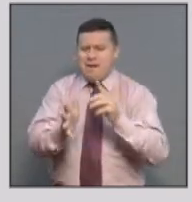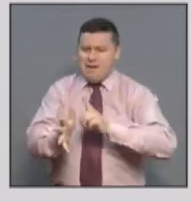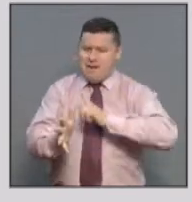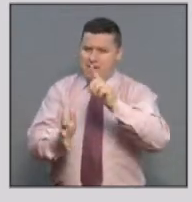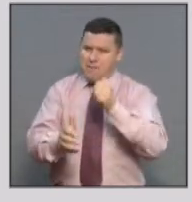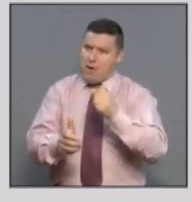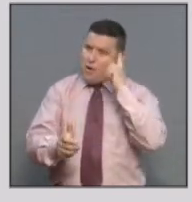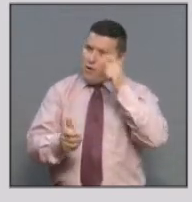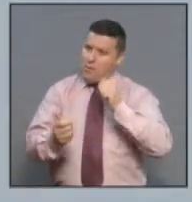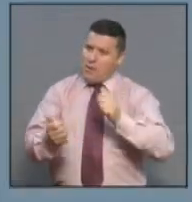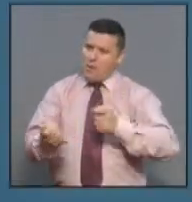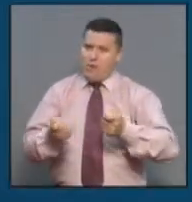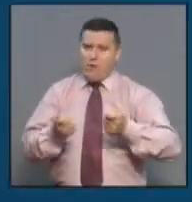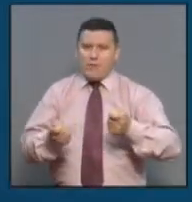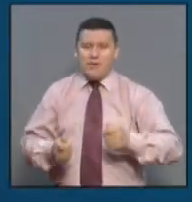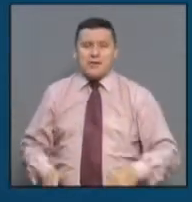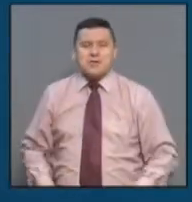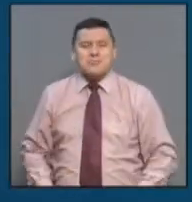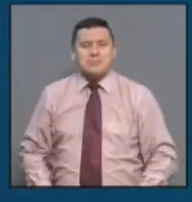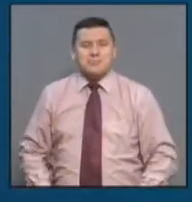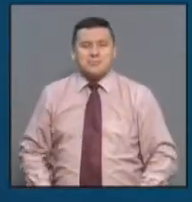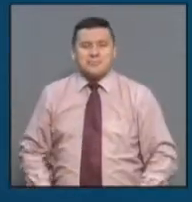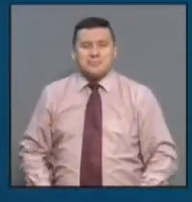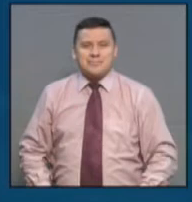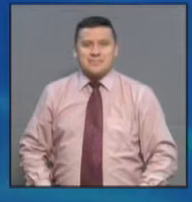buen gobierno.